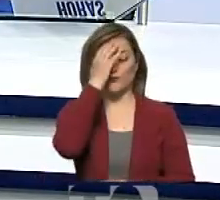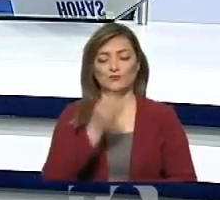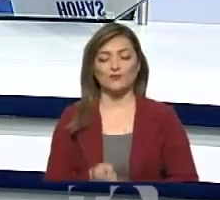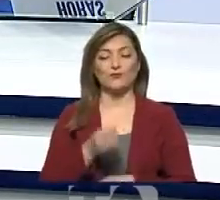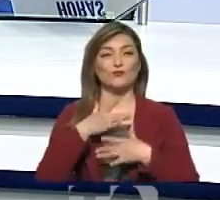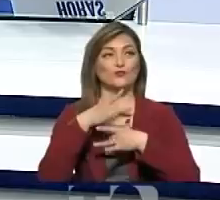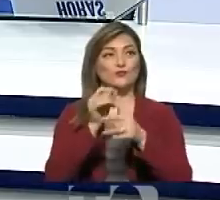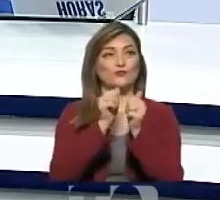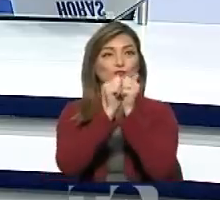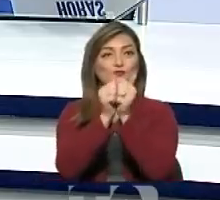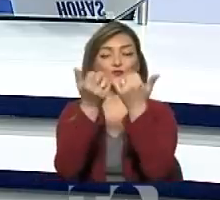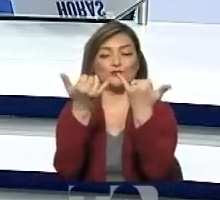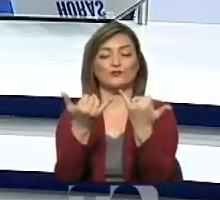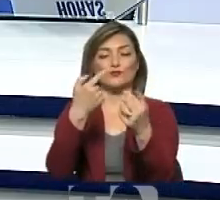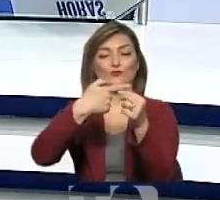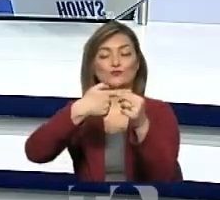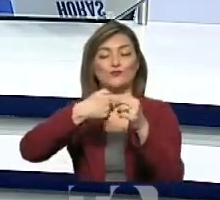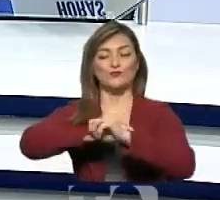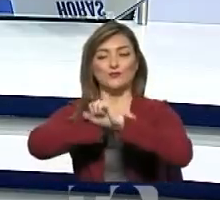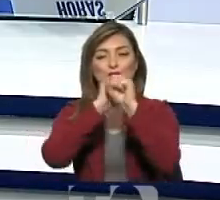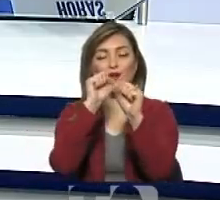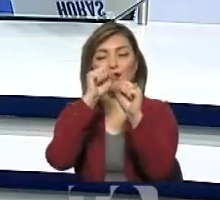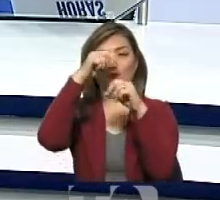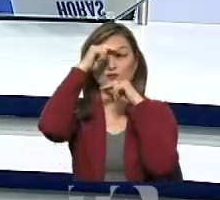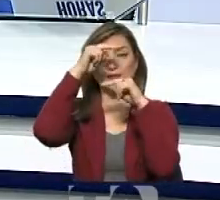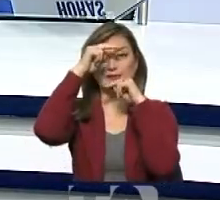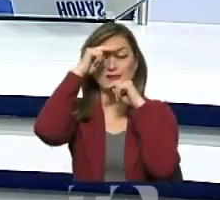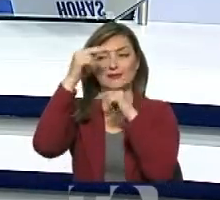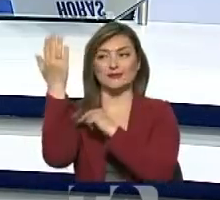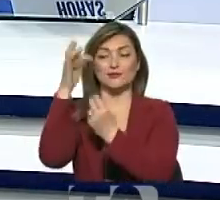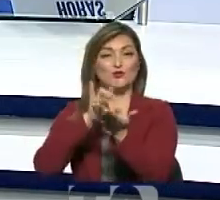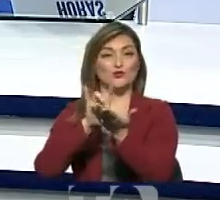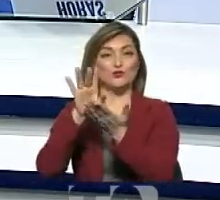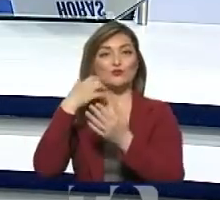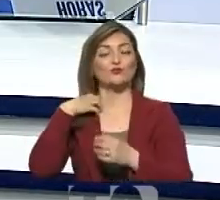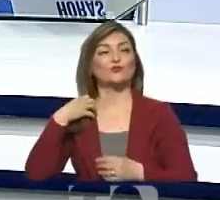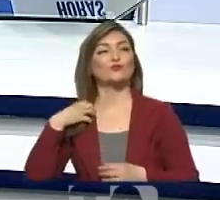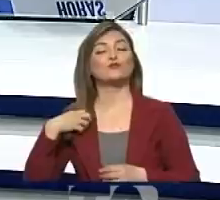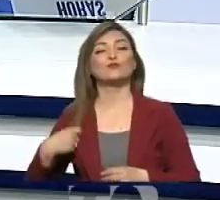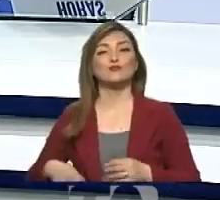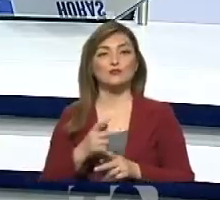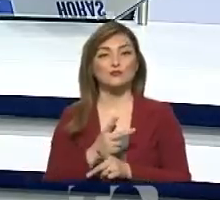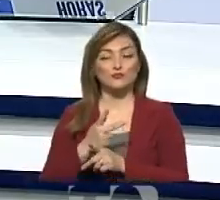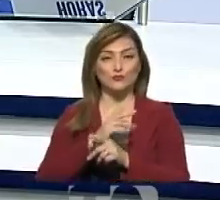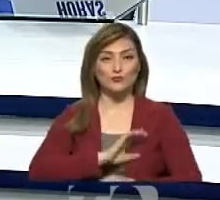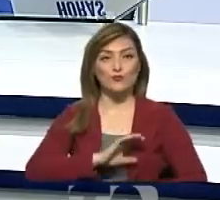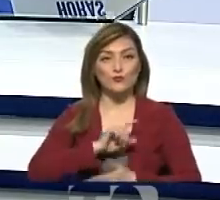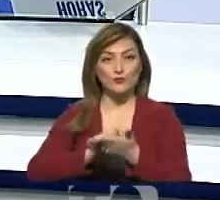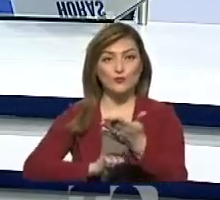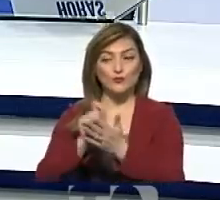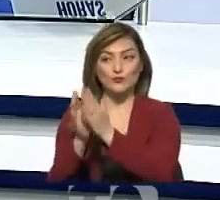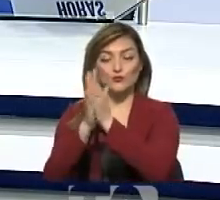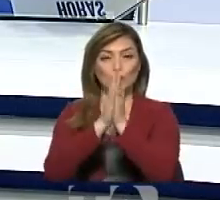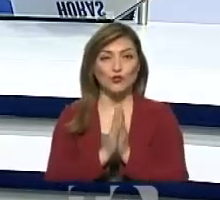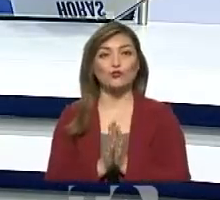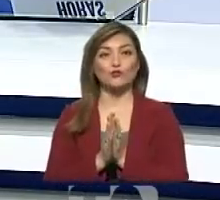acompañarles. Hoy Quito amaneció con la noticia de la remoción del alcalde Jorge Yunda, luego de que el Consejo Metropolitano aprobara el pedido